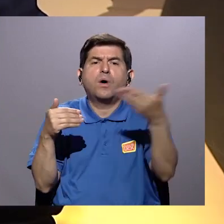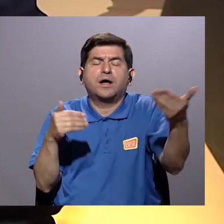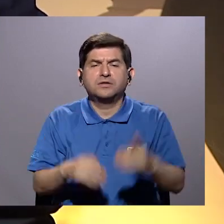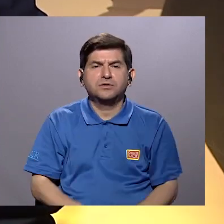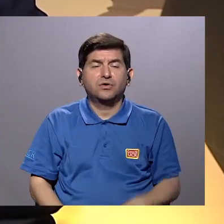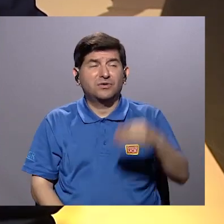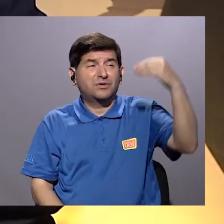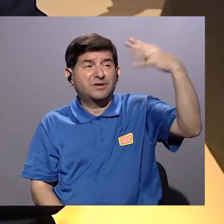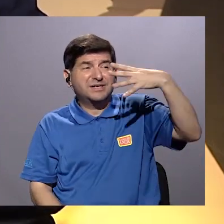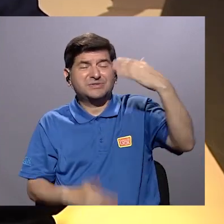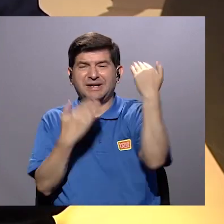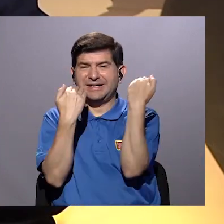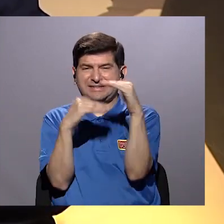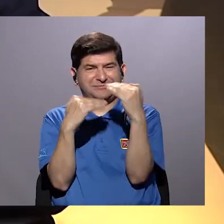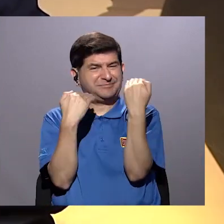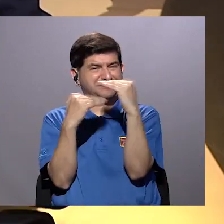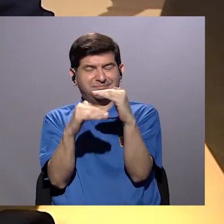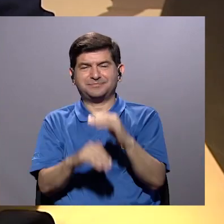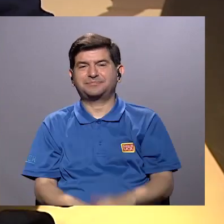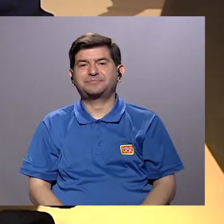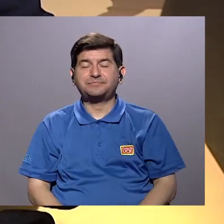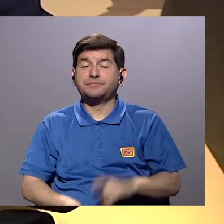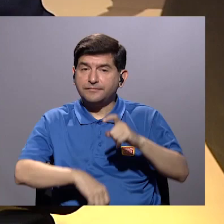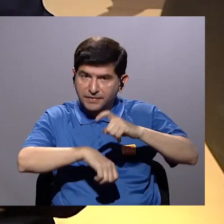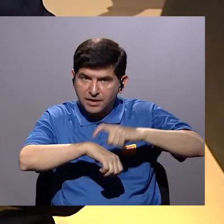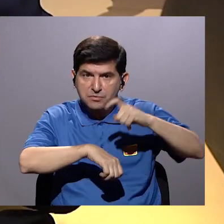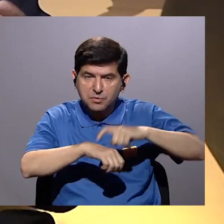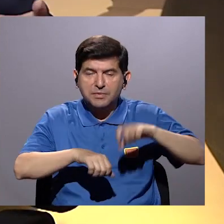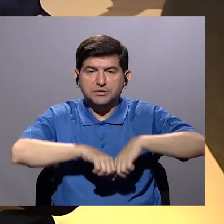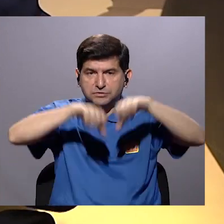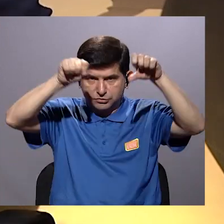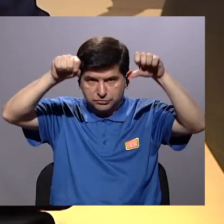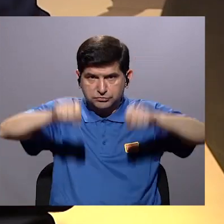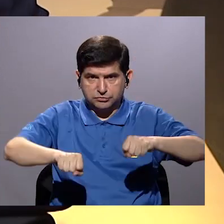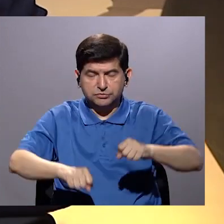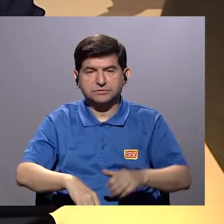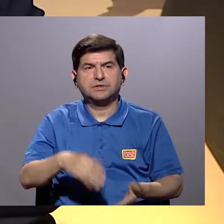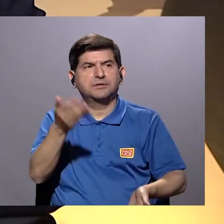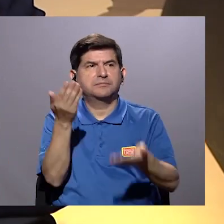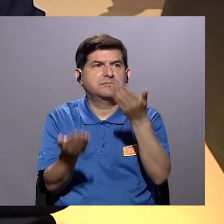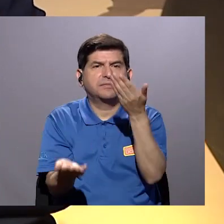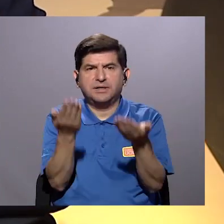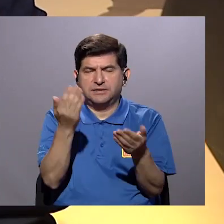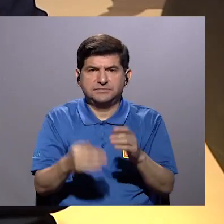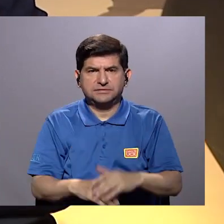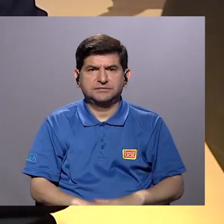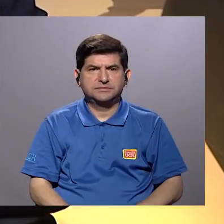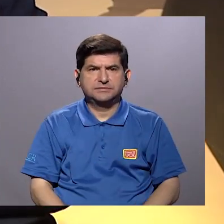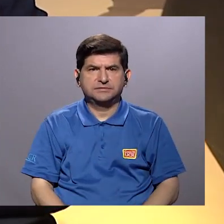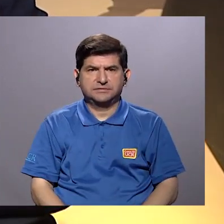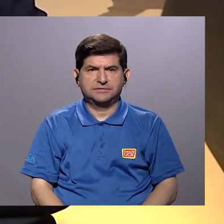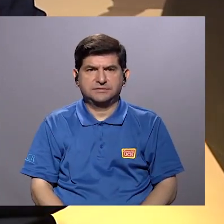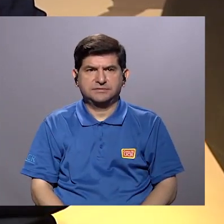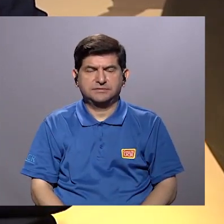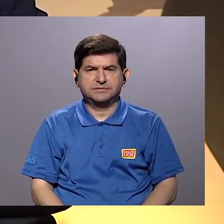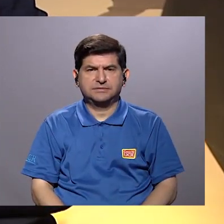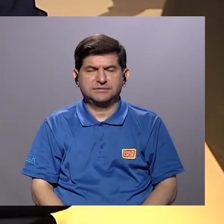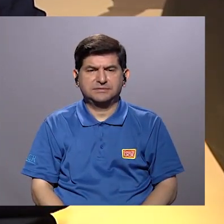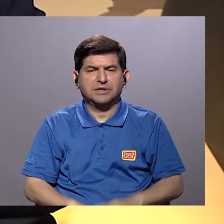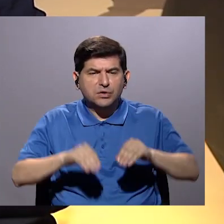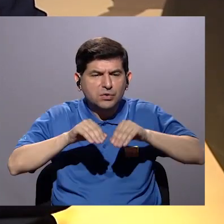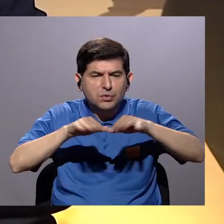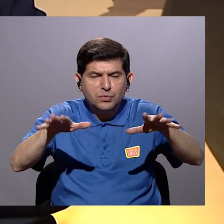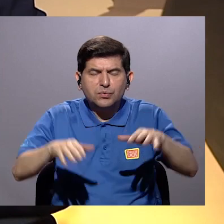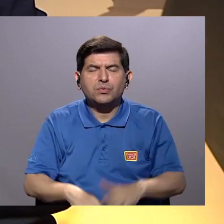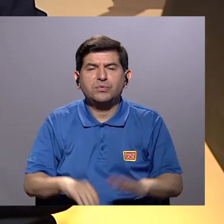naturaleza, es restringida, ¿verdad? Entonces, ahí es cuando en sistemas muy que van donde hay mucha penetración de